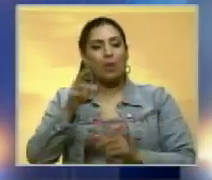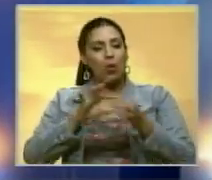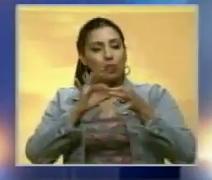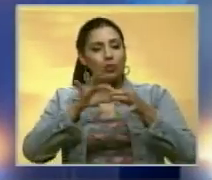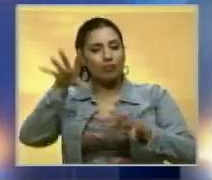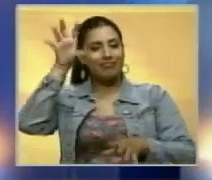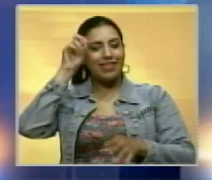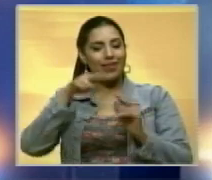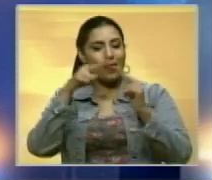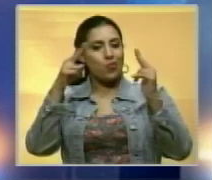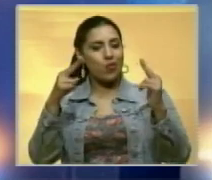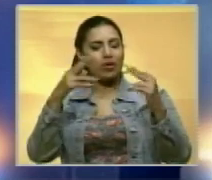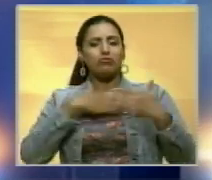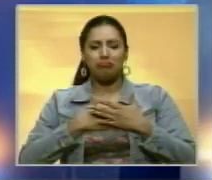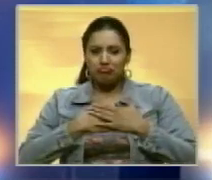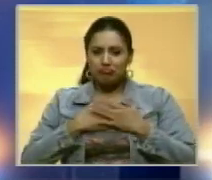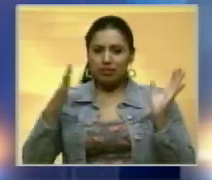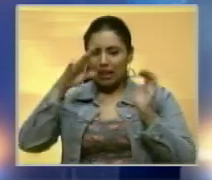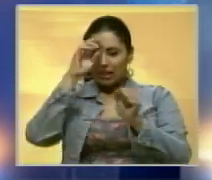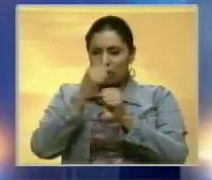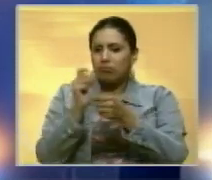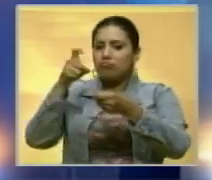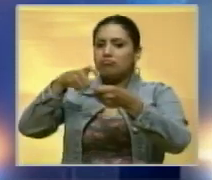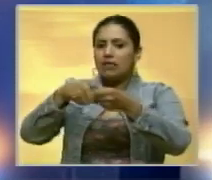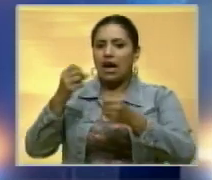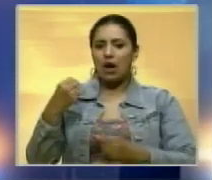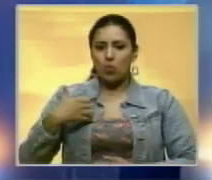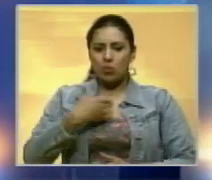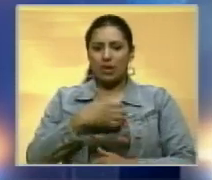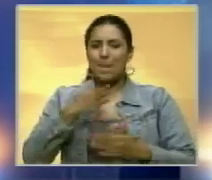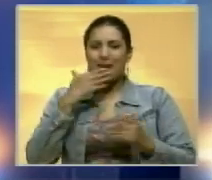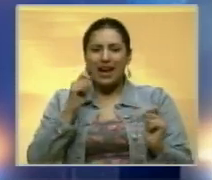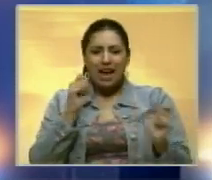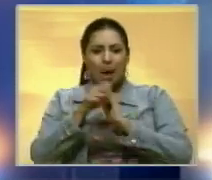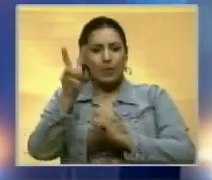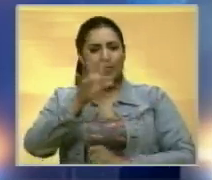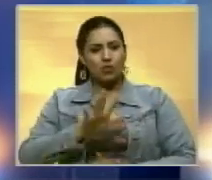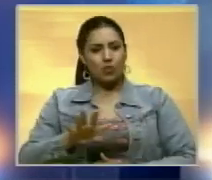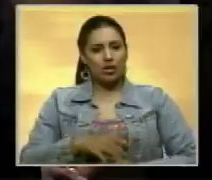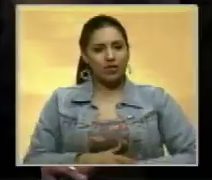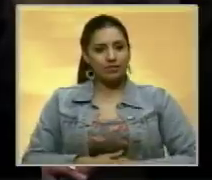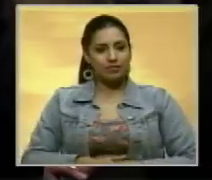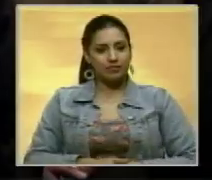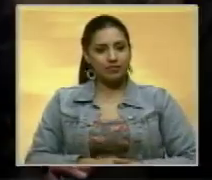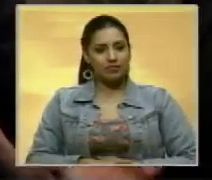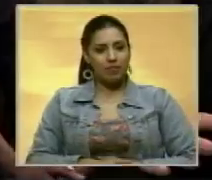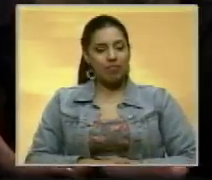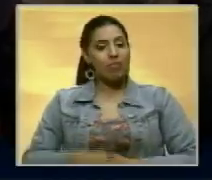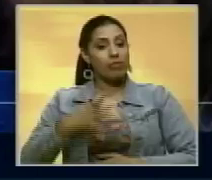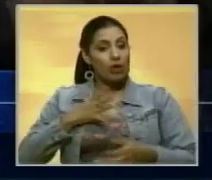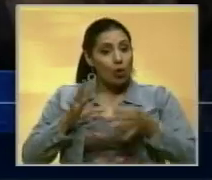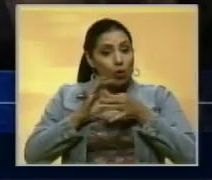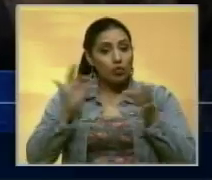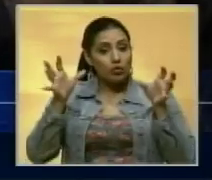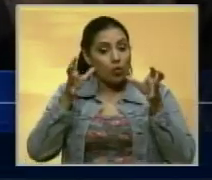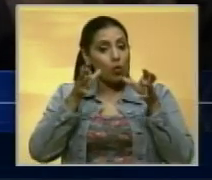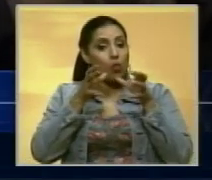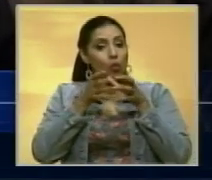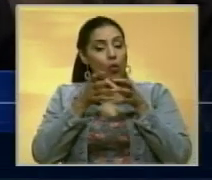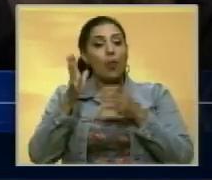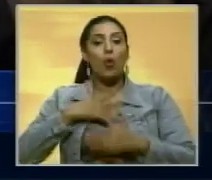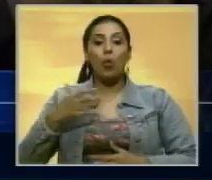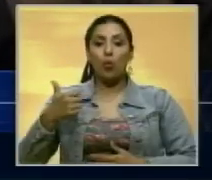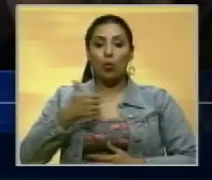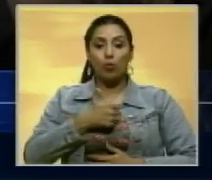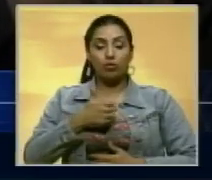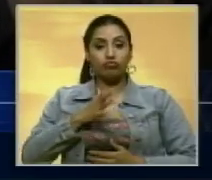reiteró su disposición de trabajar junto a la Mesa de la Unidad Democrática por un cambio para toda Venezuela. Junto a los factores de la